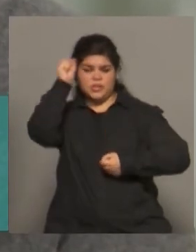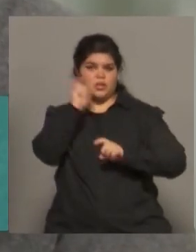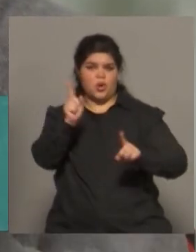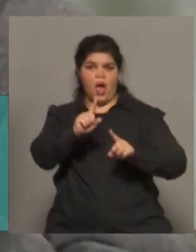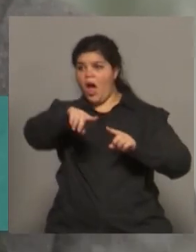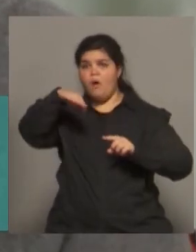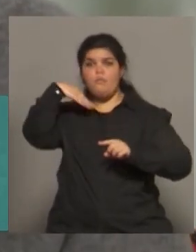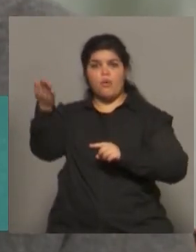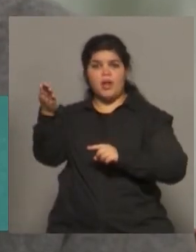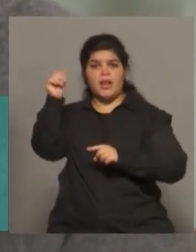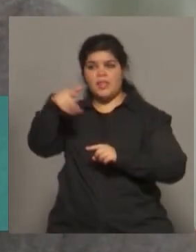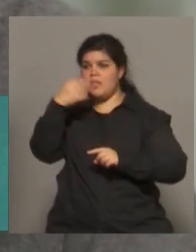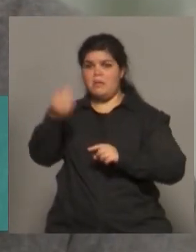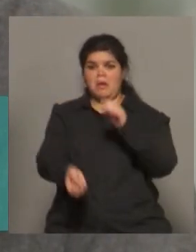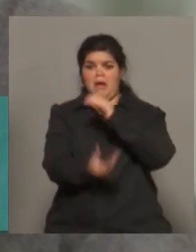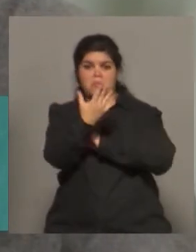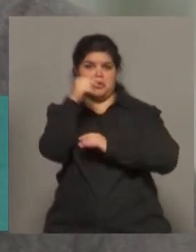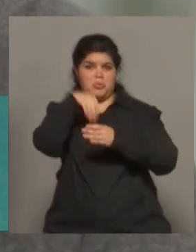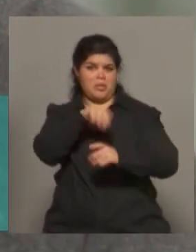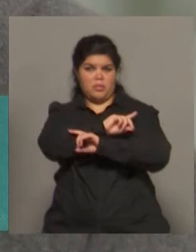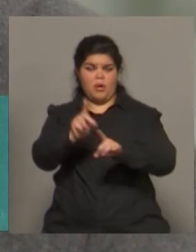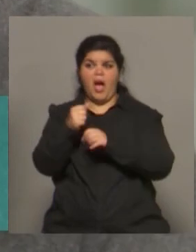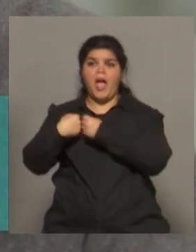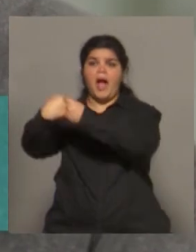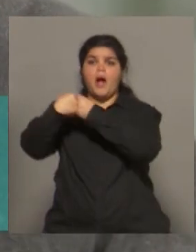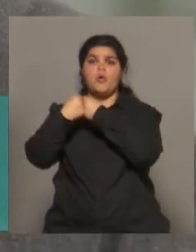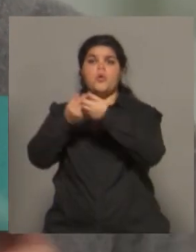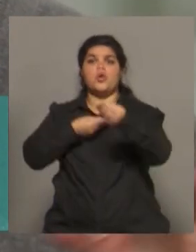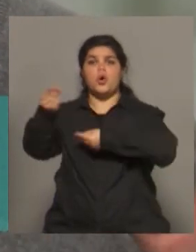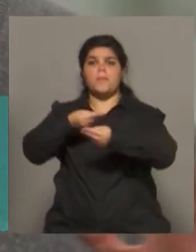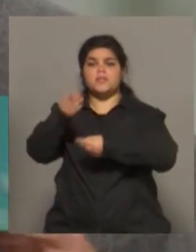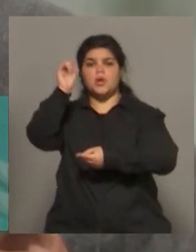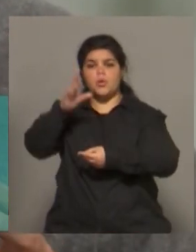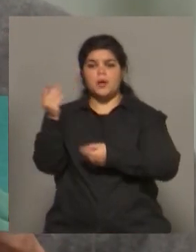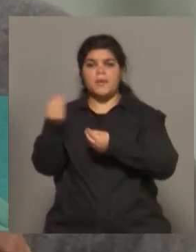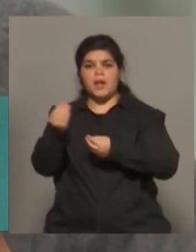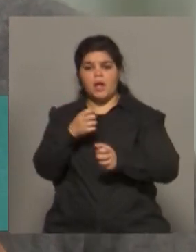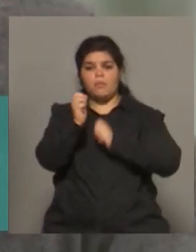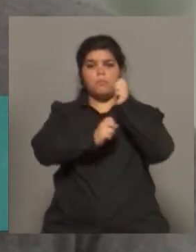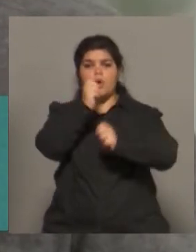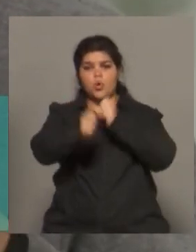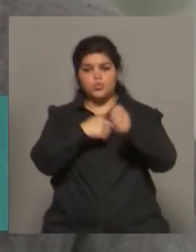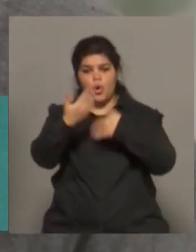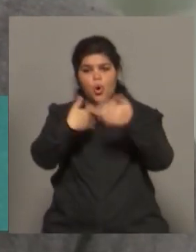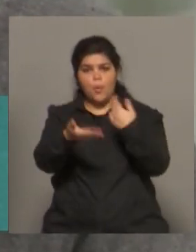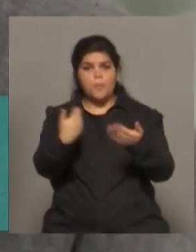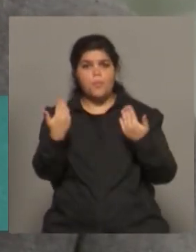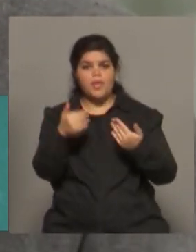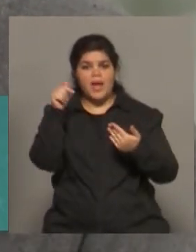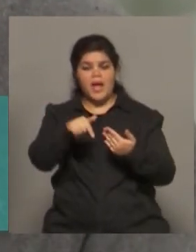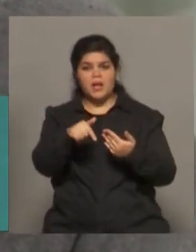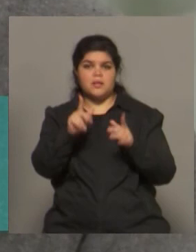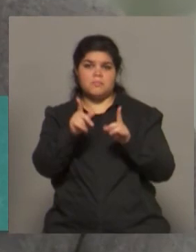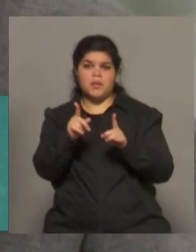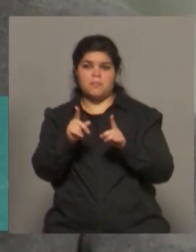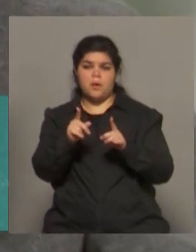extranjeras, ajenas a la realidad del Mercosur, que llegan a acuerdos comerciales para montar líneas de producción que buscaran complementar tanto